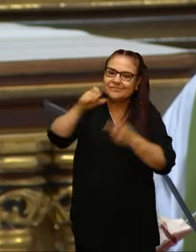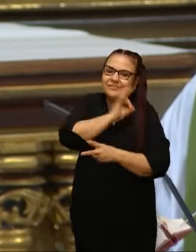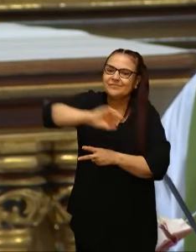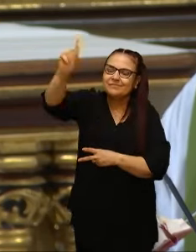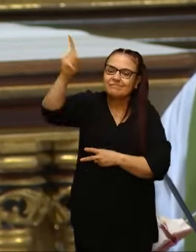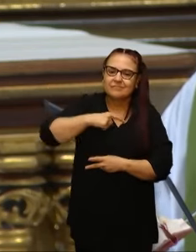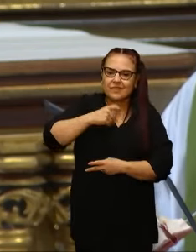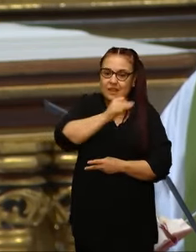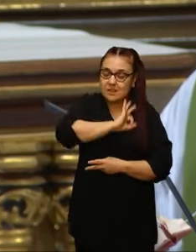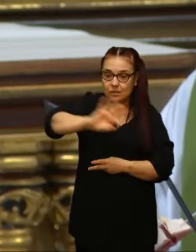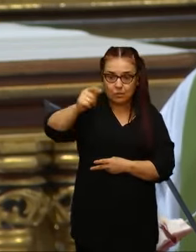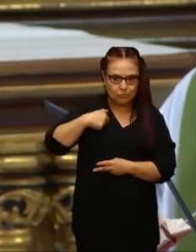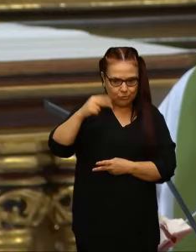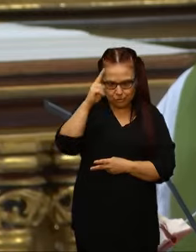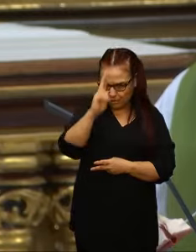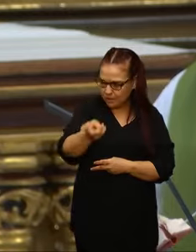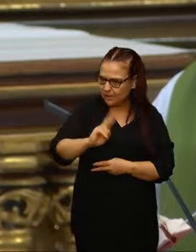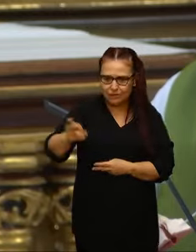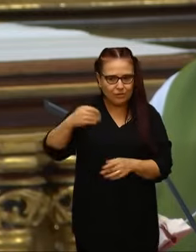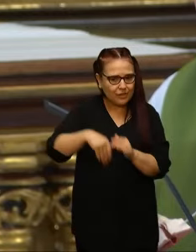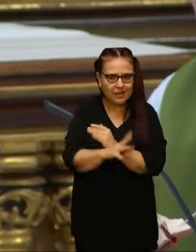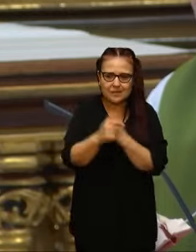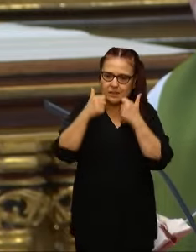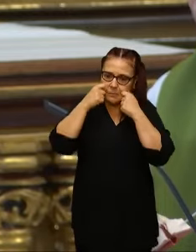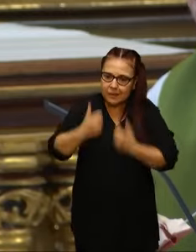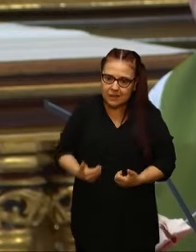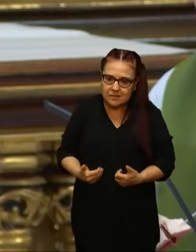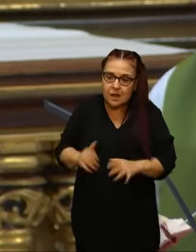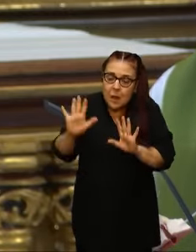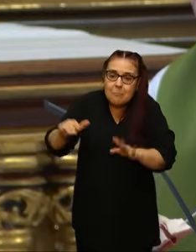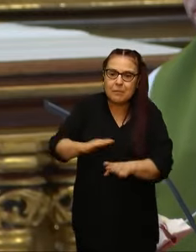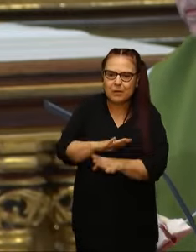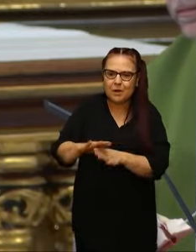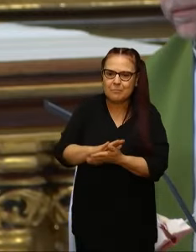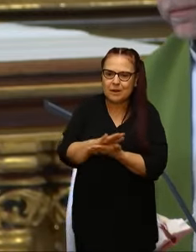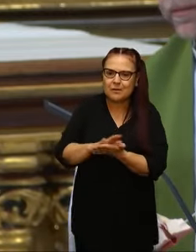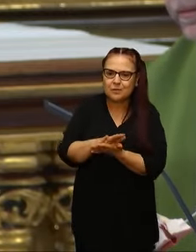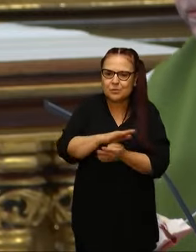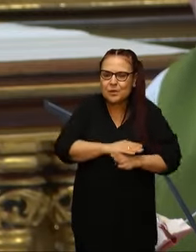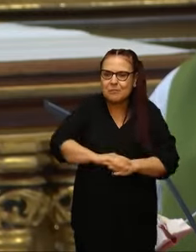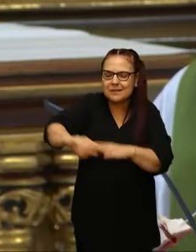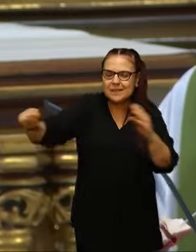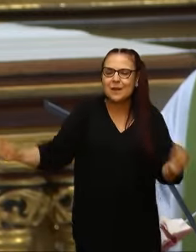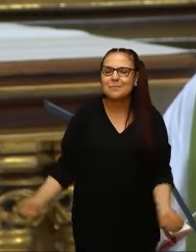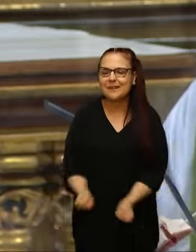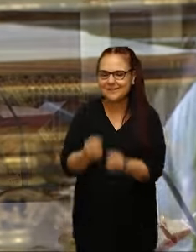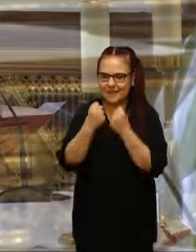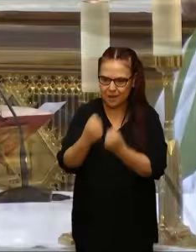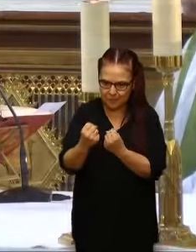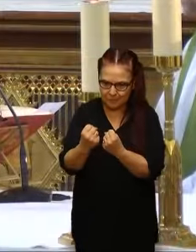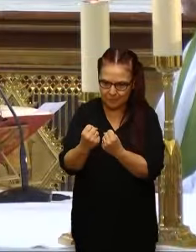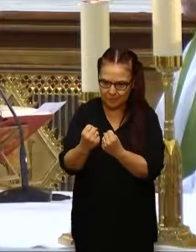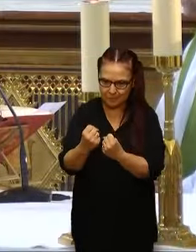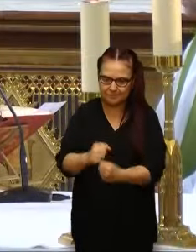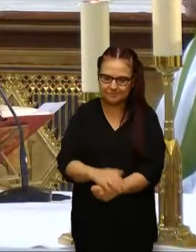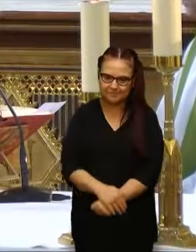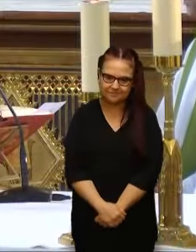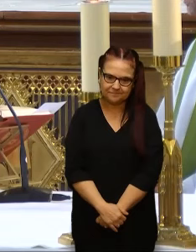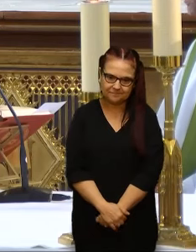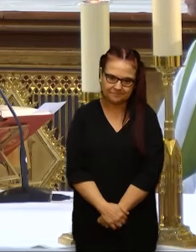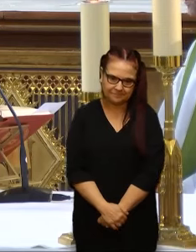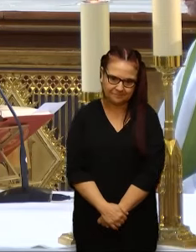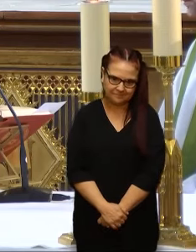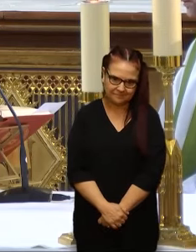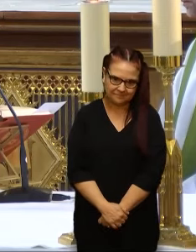del Señor. Señor, no soy digno de que entres en mi casa, pero una palabra tuya bastará para sanar.